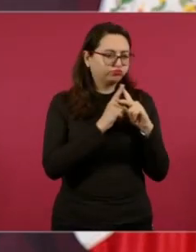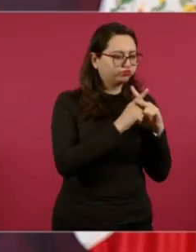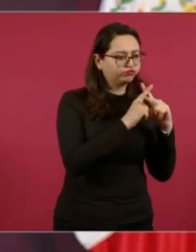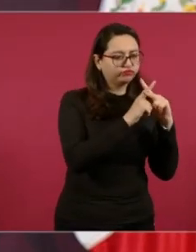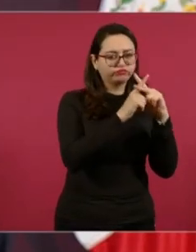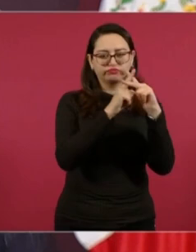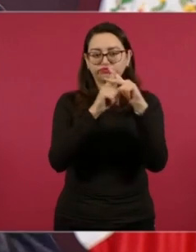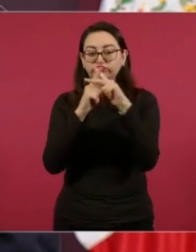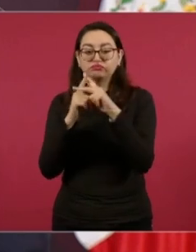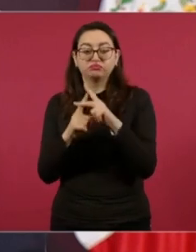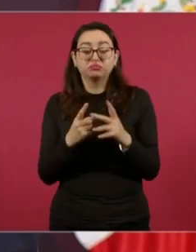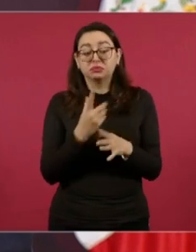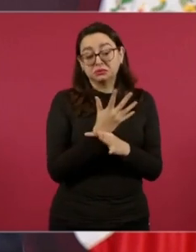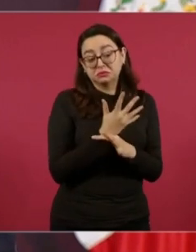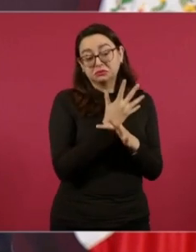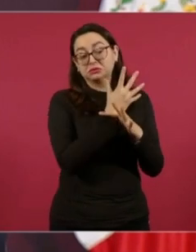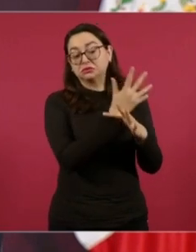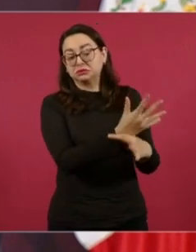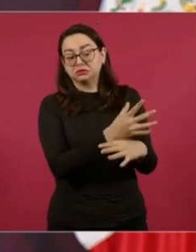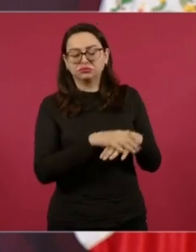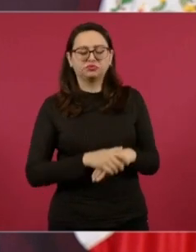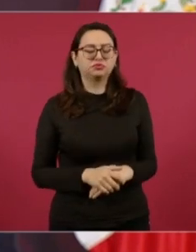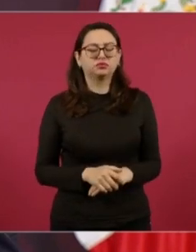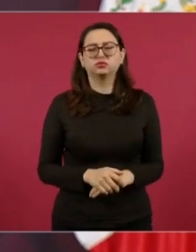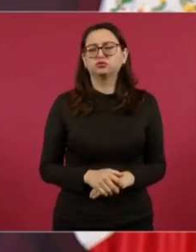van a encontrar de que